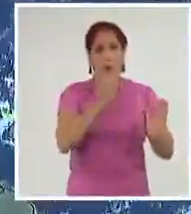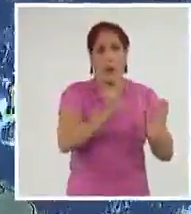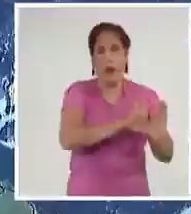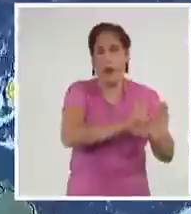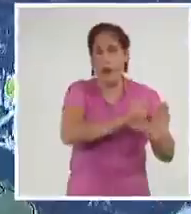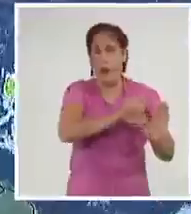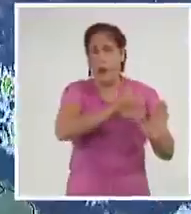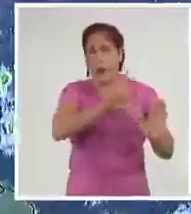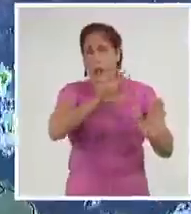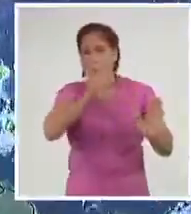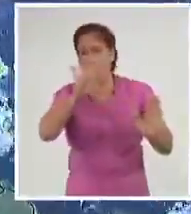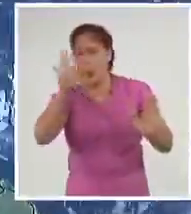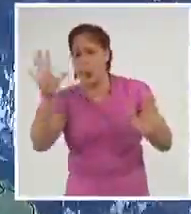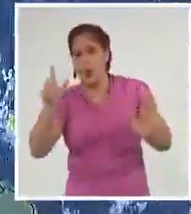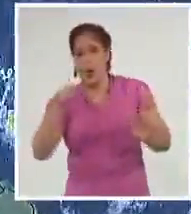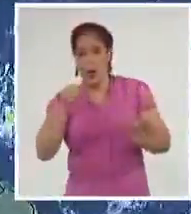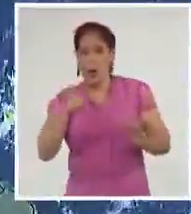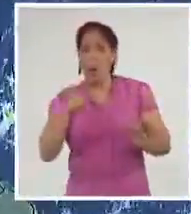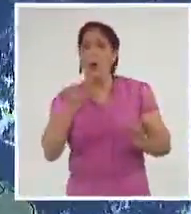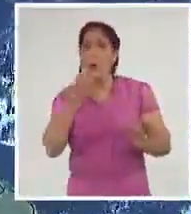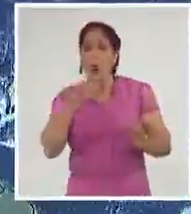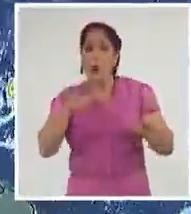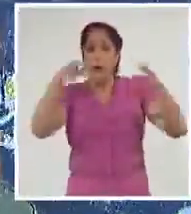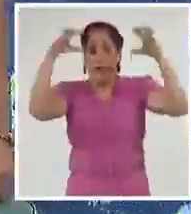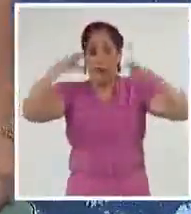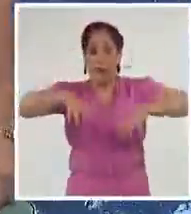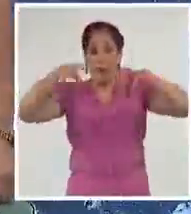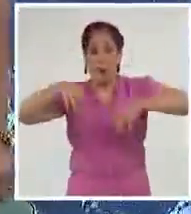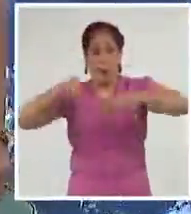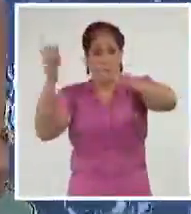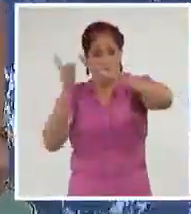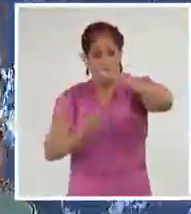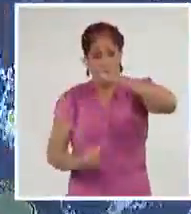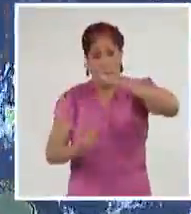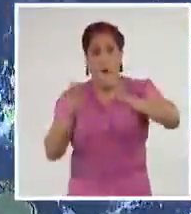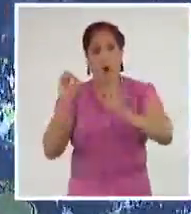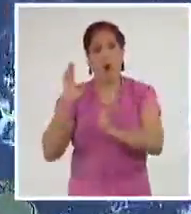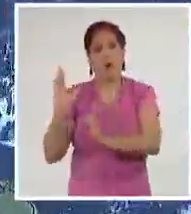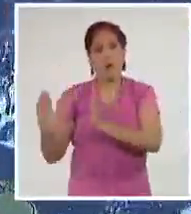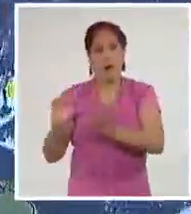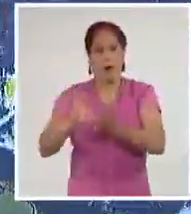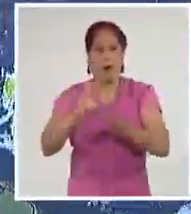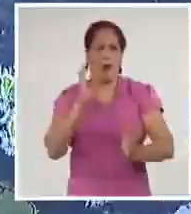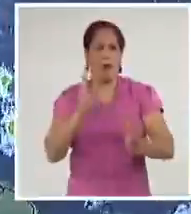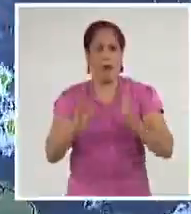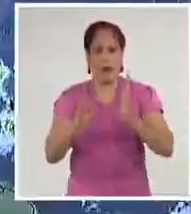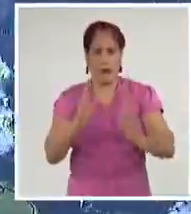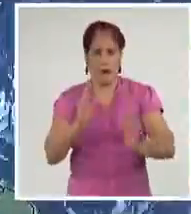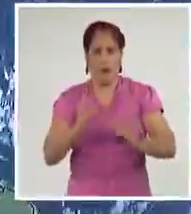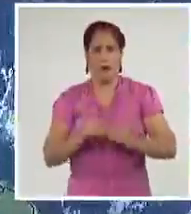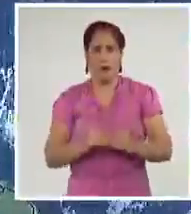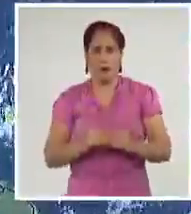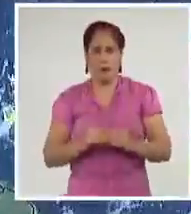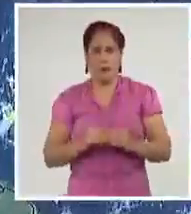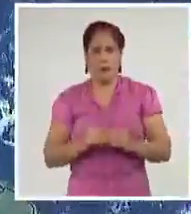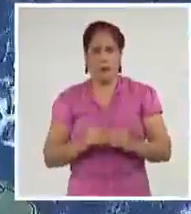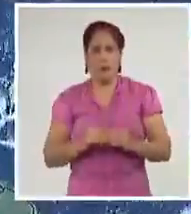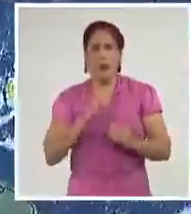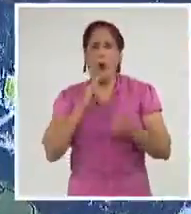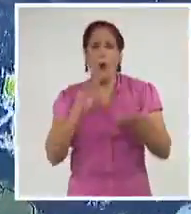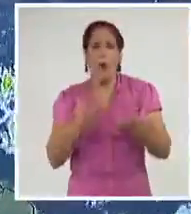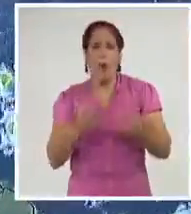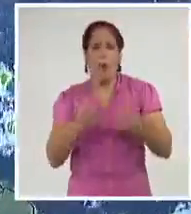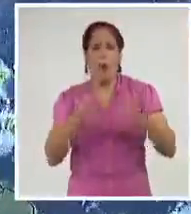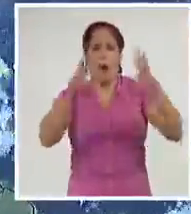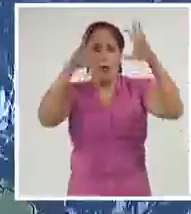oeste, incentivando hoy la probabilidad de chubascos y tormentas eléctricas en las regiones occidental y central, también asociado altos valores de humedad en el área y el